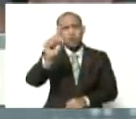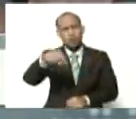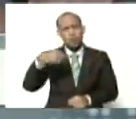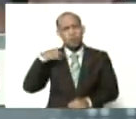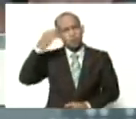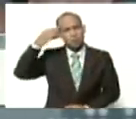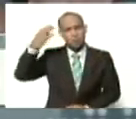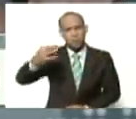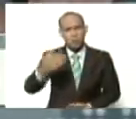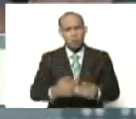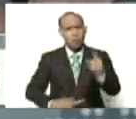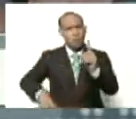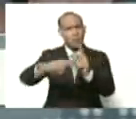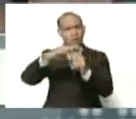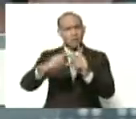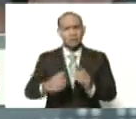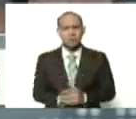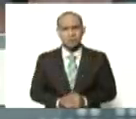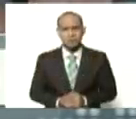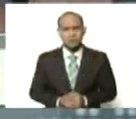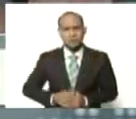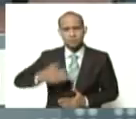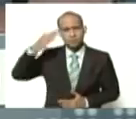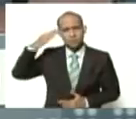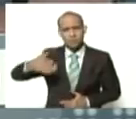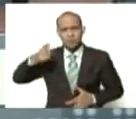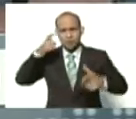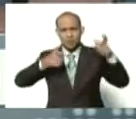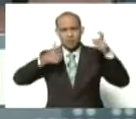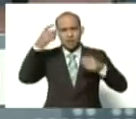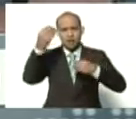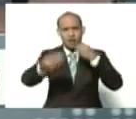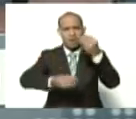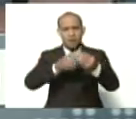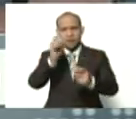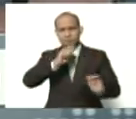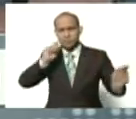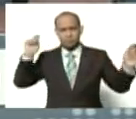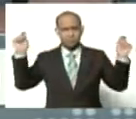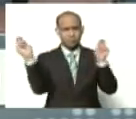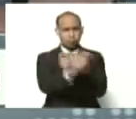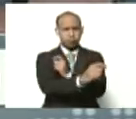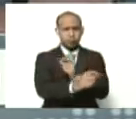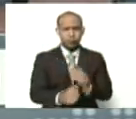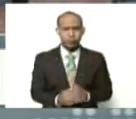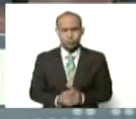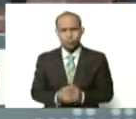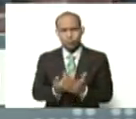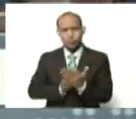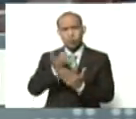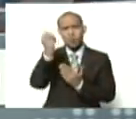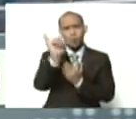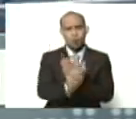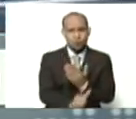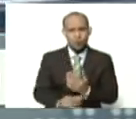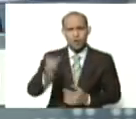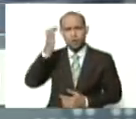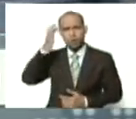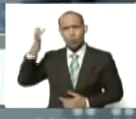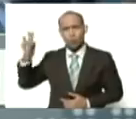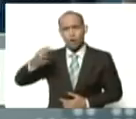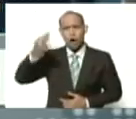Comandante Chávez lo primero que hizo fue reivindicar el proyecto y la idea original de